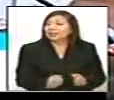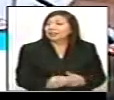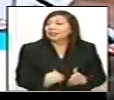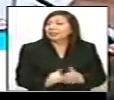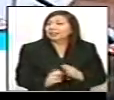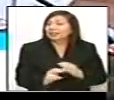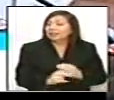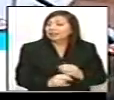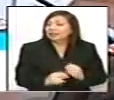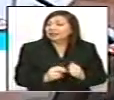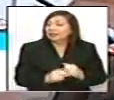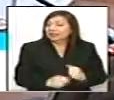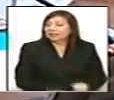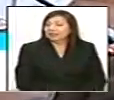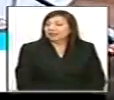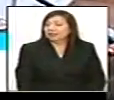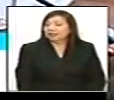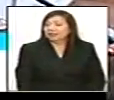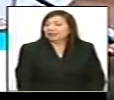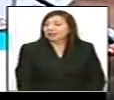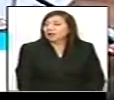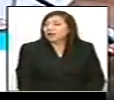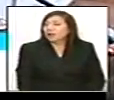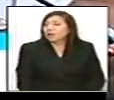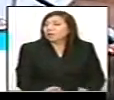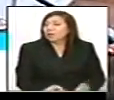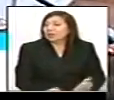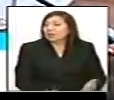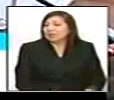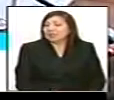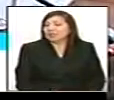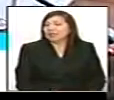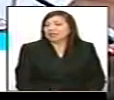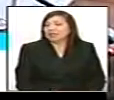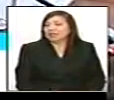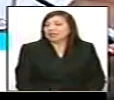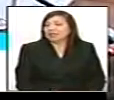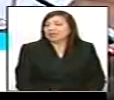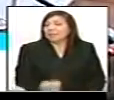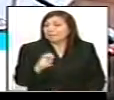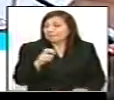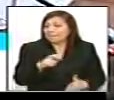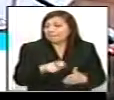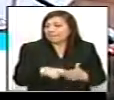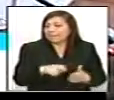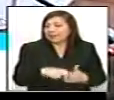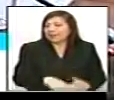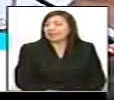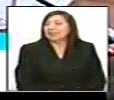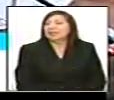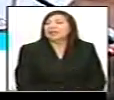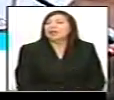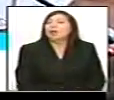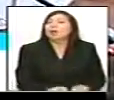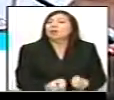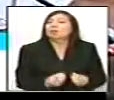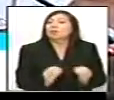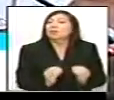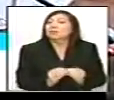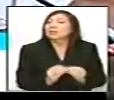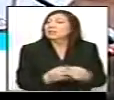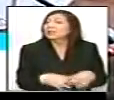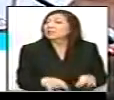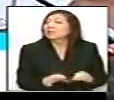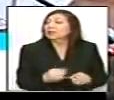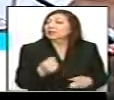que las Naciones Unidas ha calificado como a la minería pequeña escala, como un sector muy